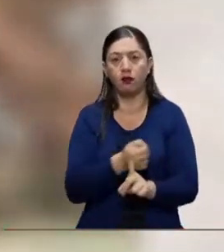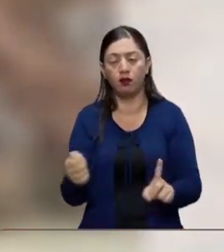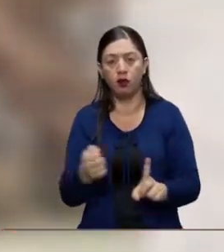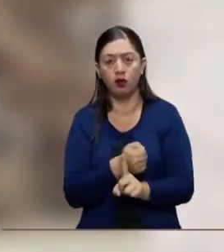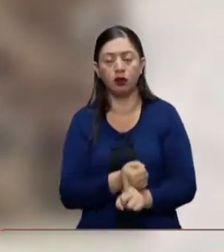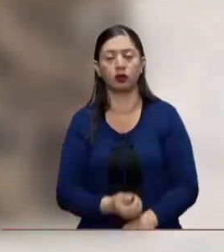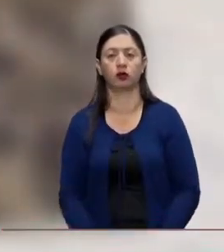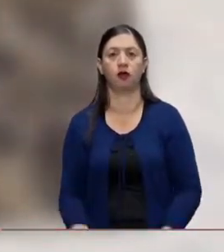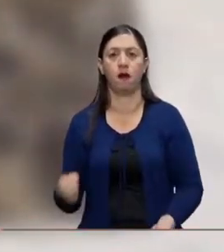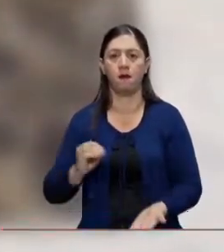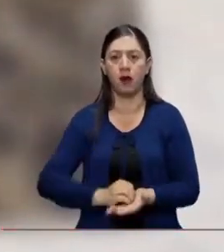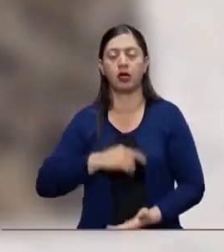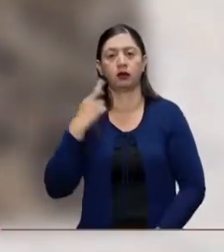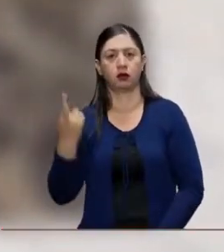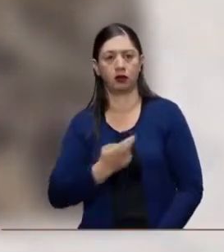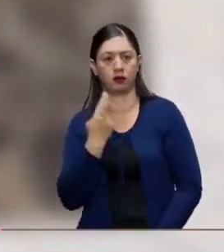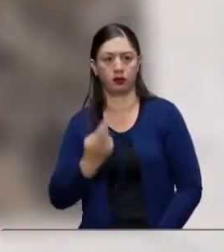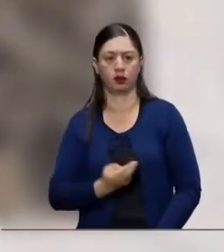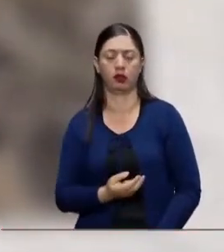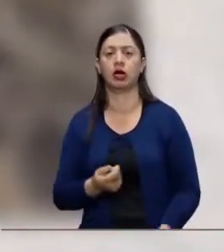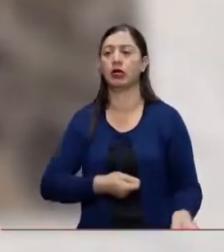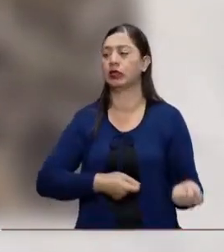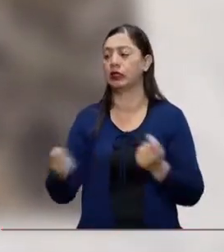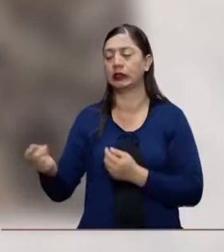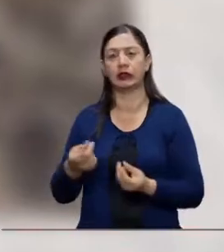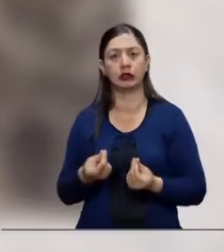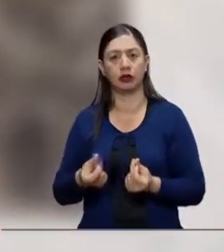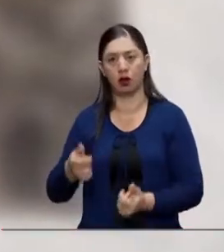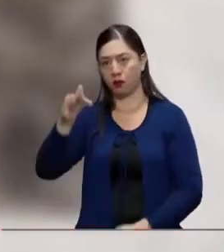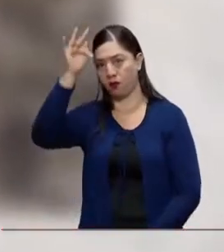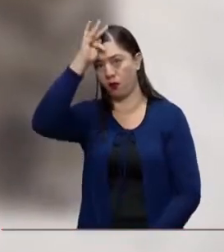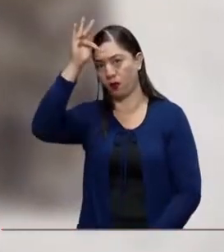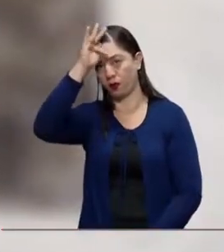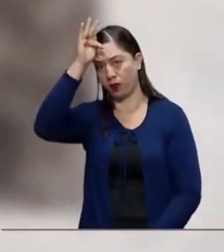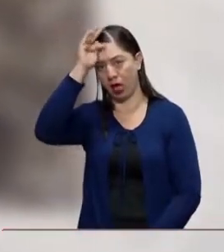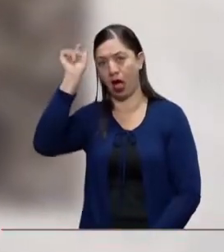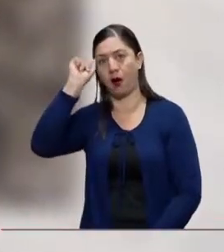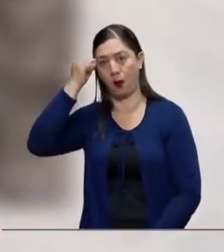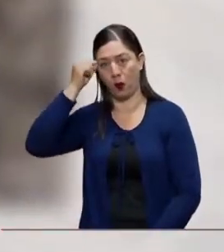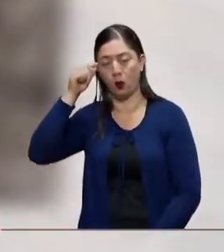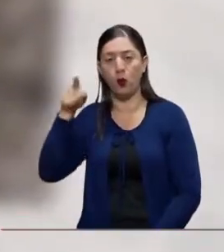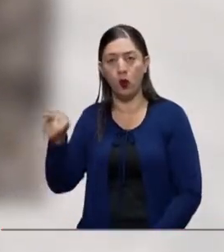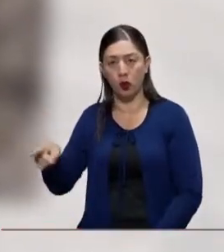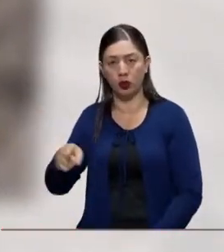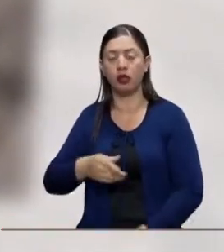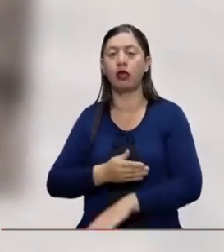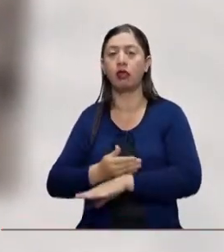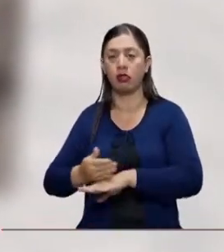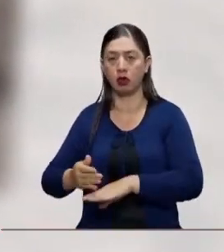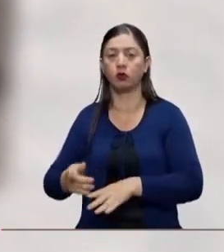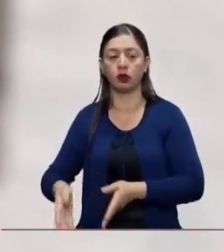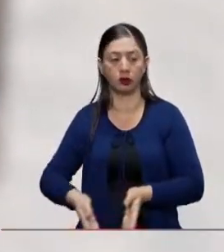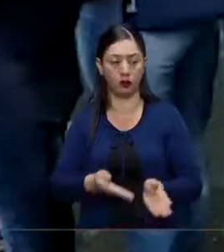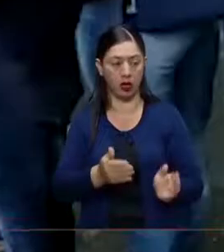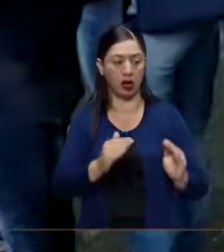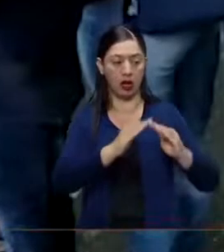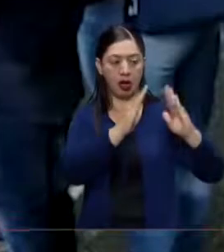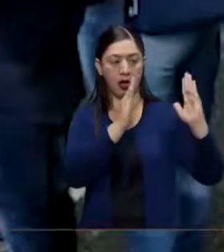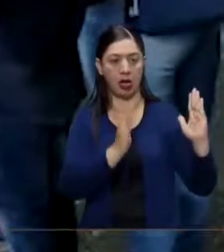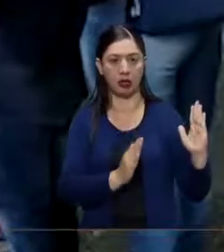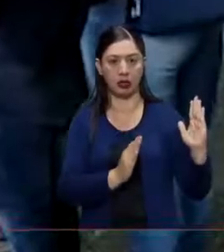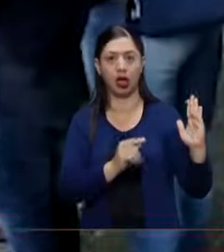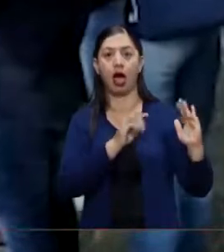le ocasionó varias lesiones. Ella fue atendida en un centro asistencial de la ciudad señora, posteriormente fue dada de alta y en su